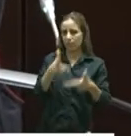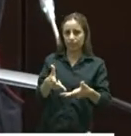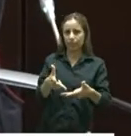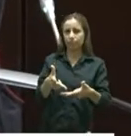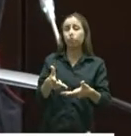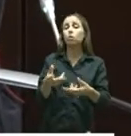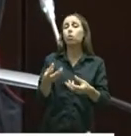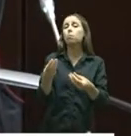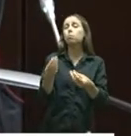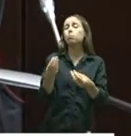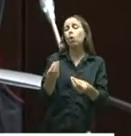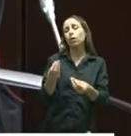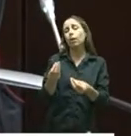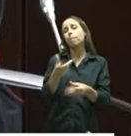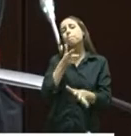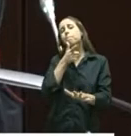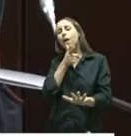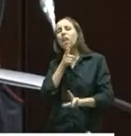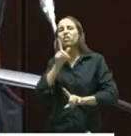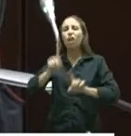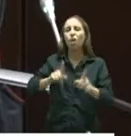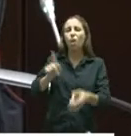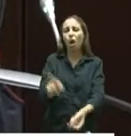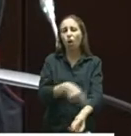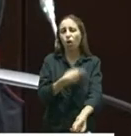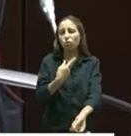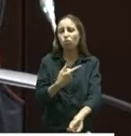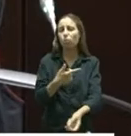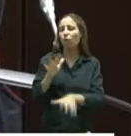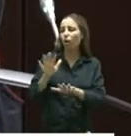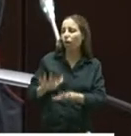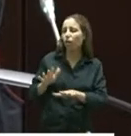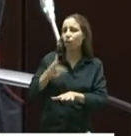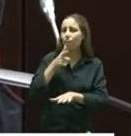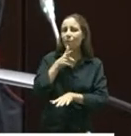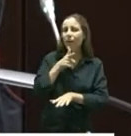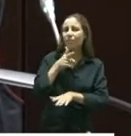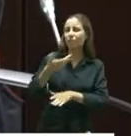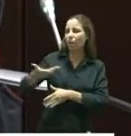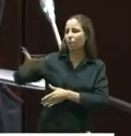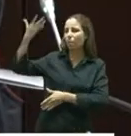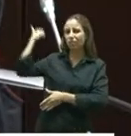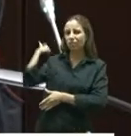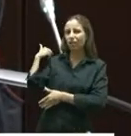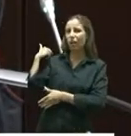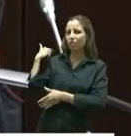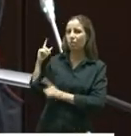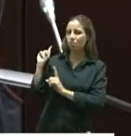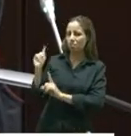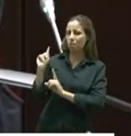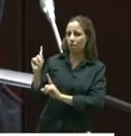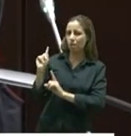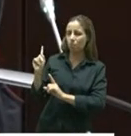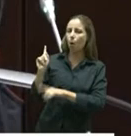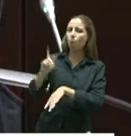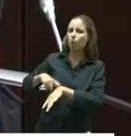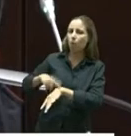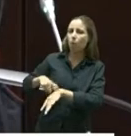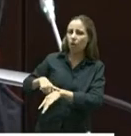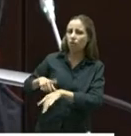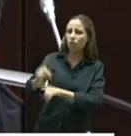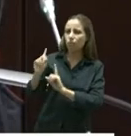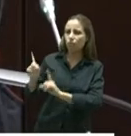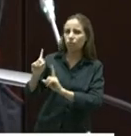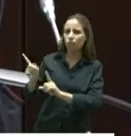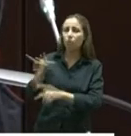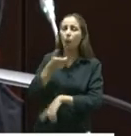no nos parece que parece que algunas costumbres van quedando del periodo anterior porque también tuvimos momentos casi permanentes en esta legislatura de